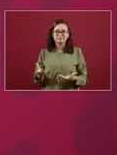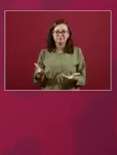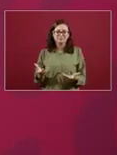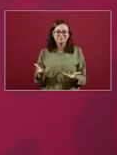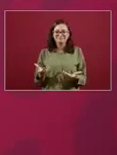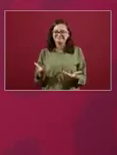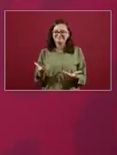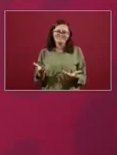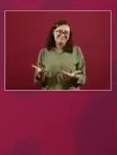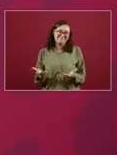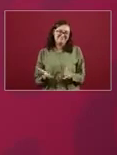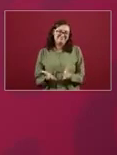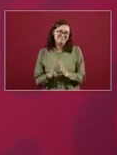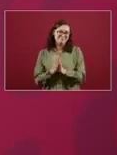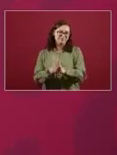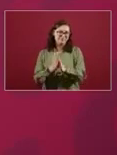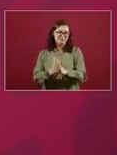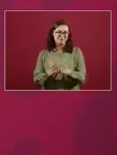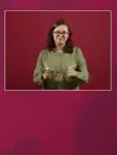Son temas